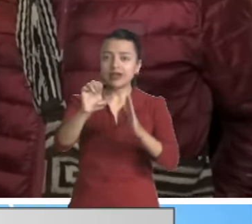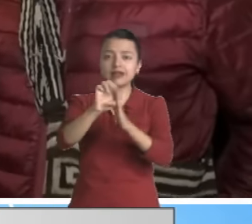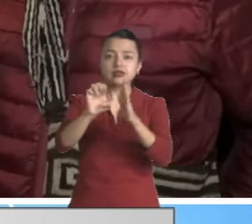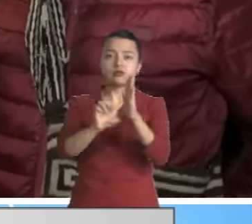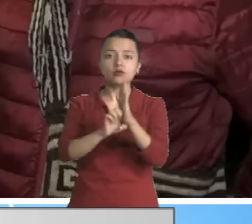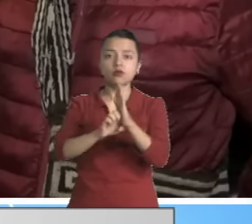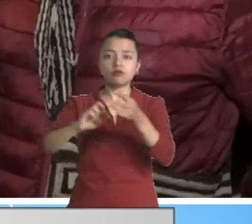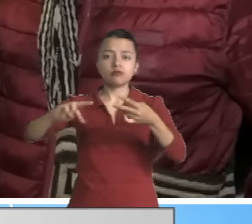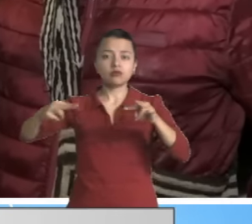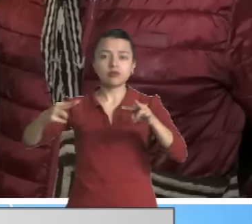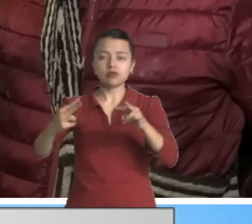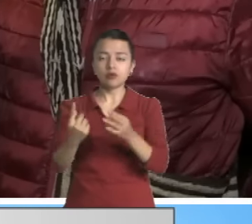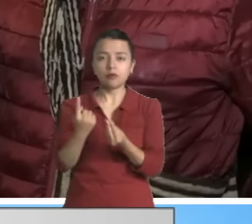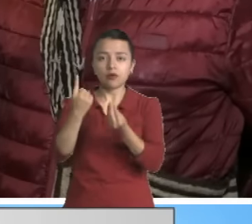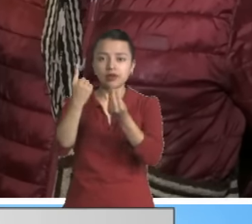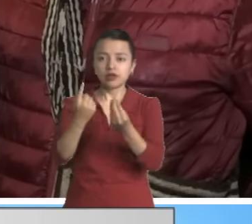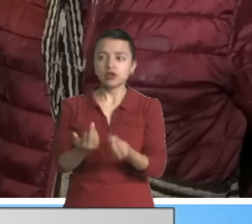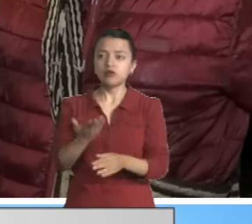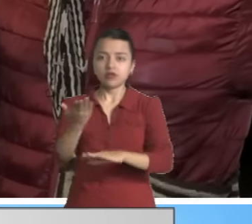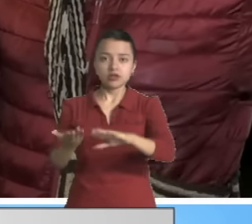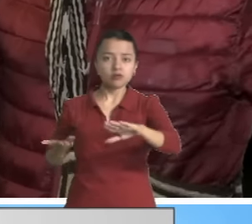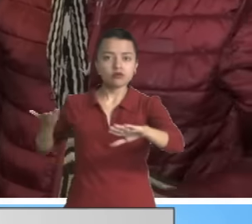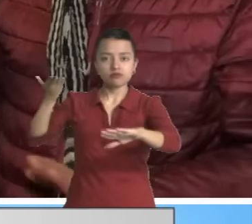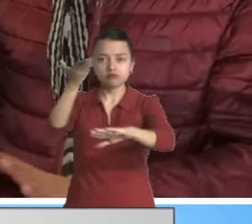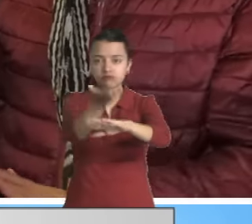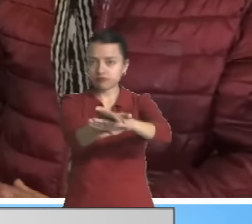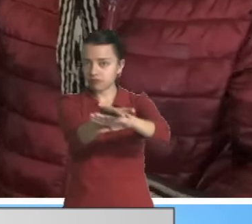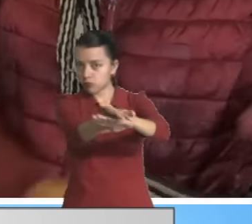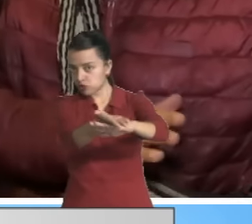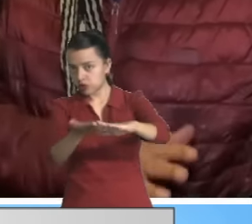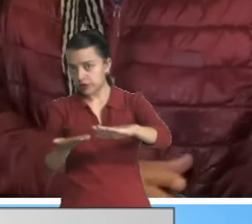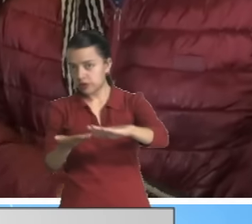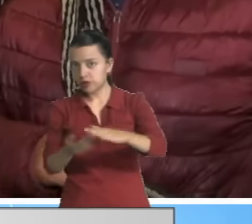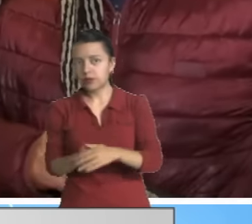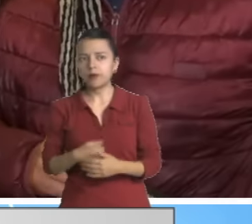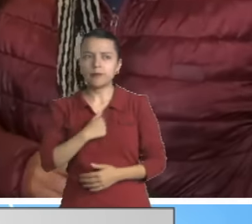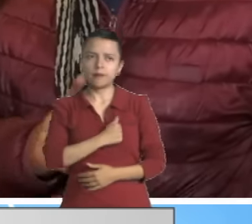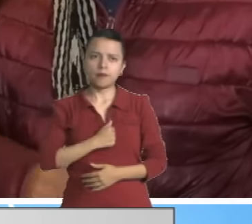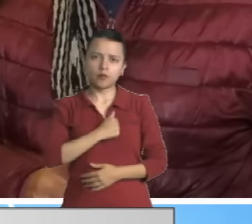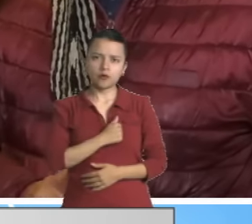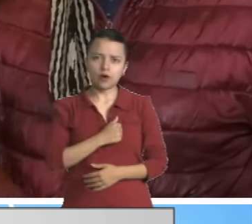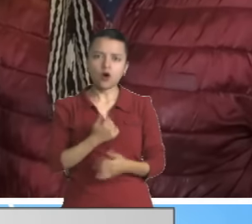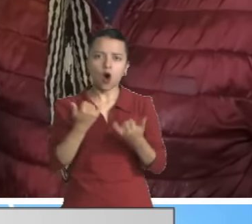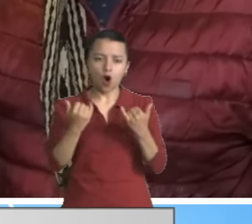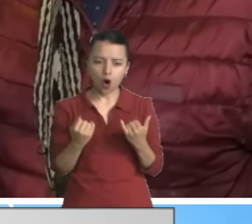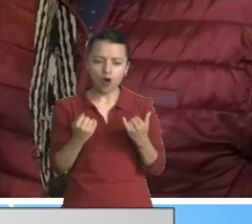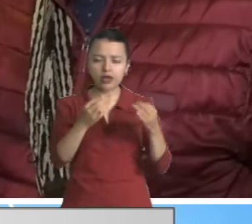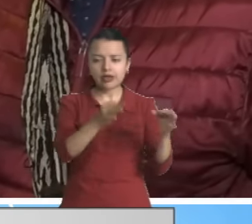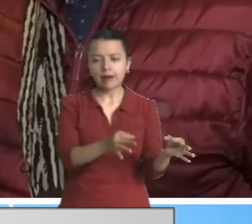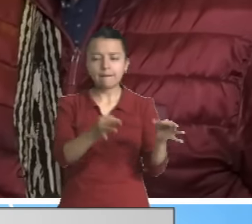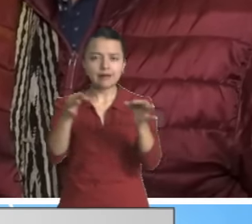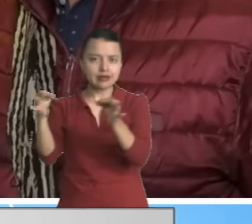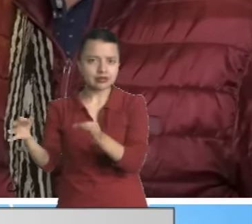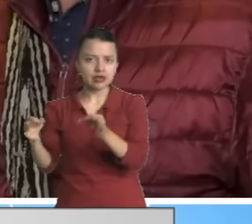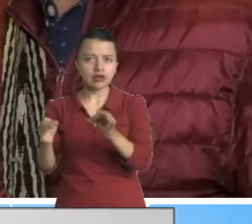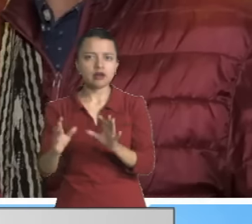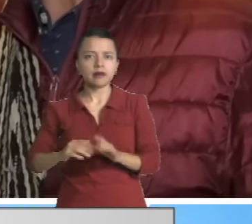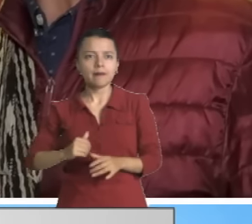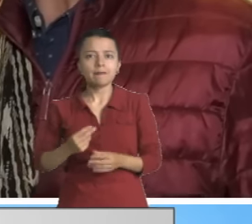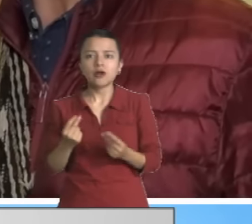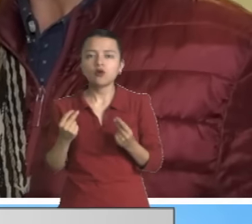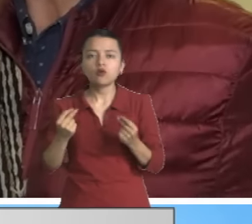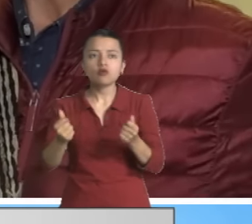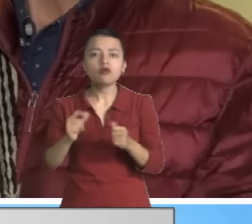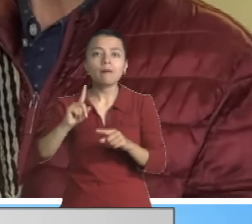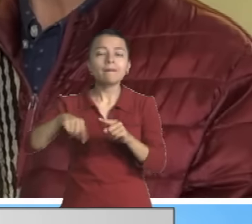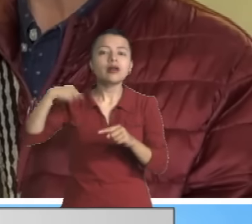también hicimos la solicitud, en primer lugar, que se aplazase el debate de hoy y se reagendase en forma inmediata